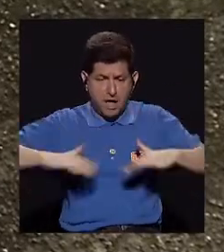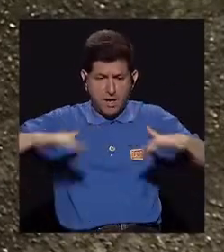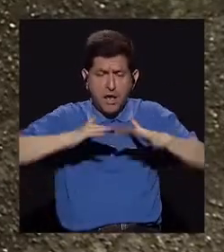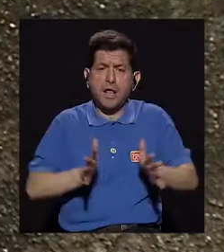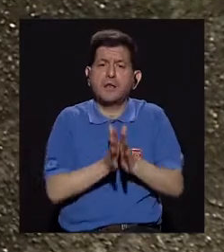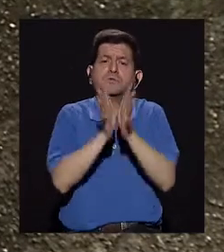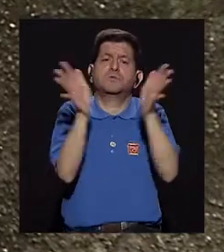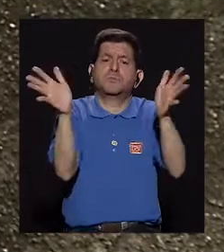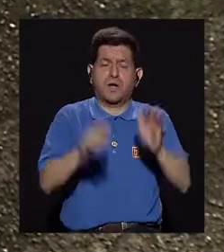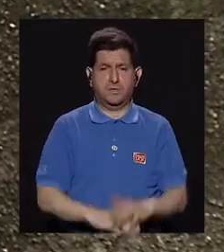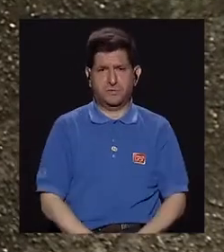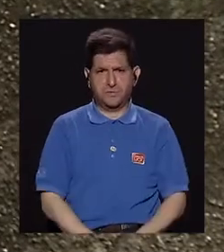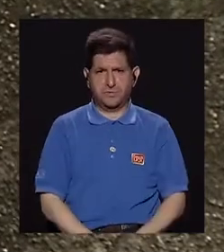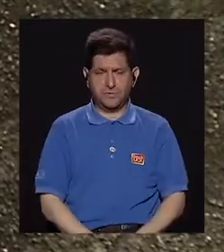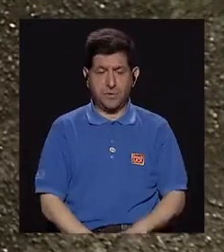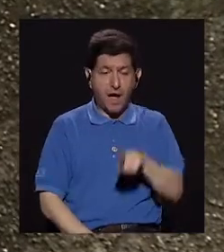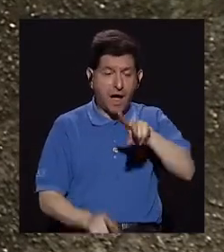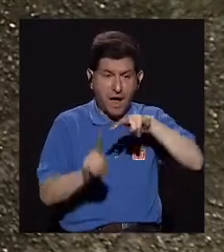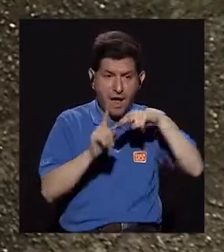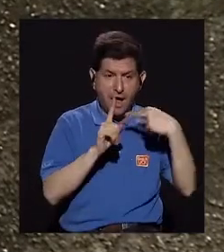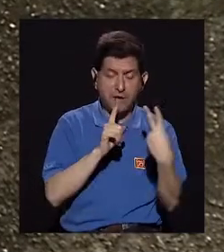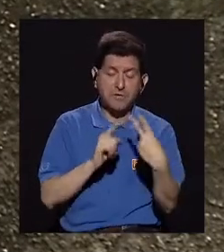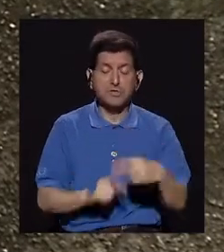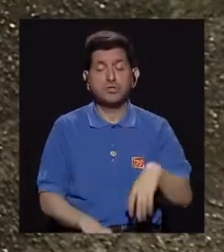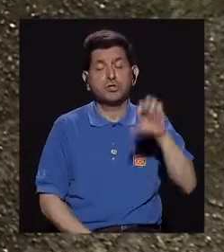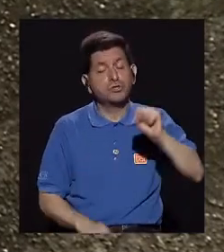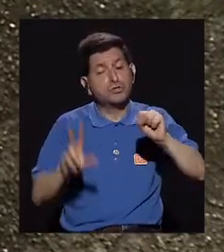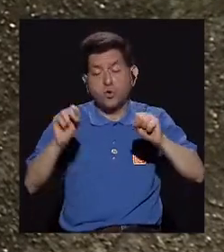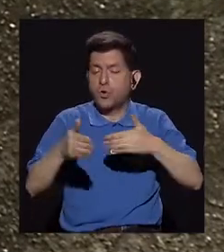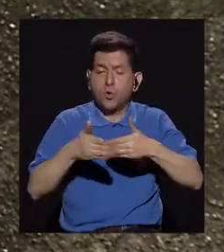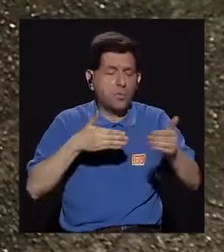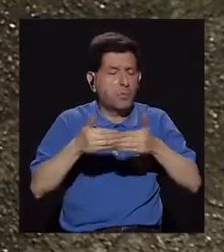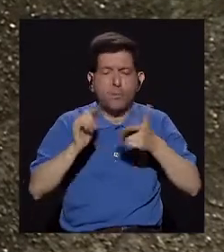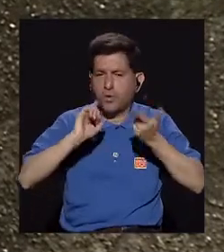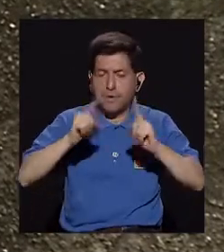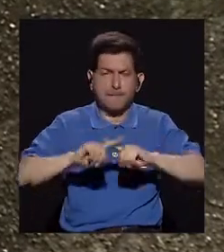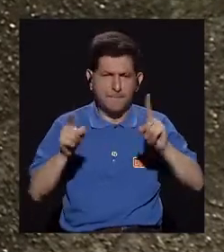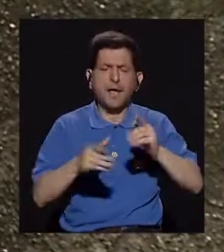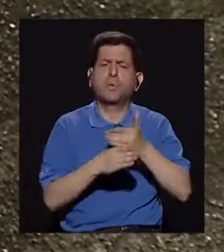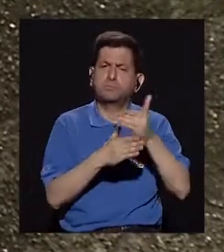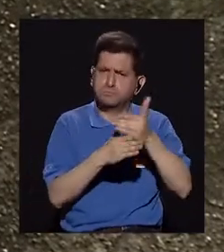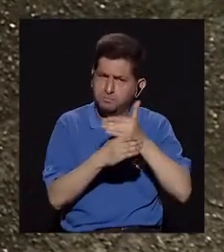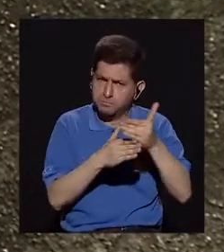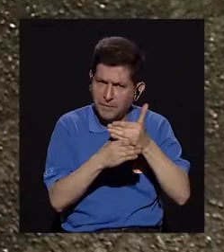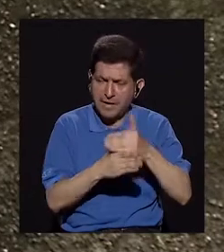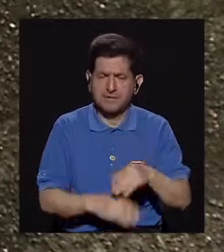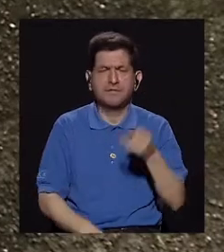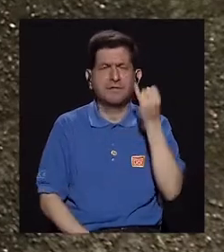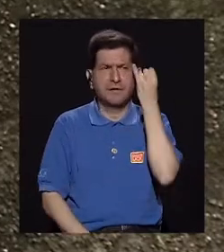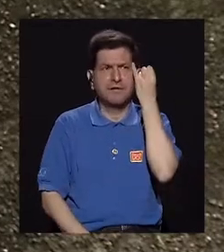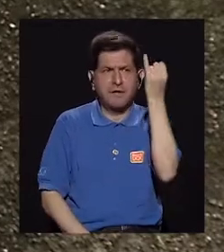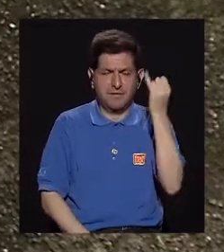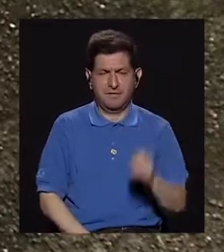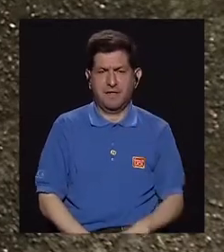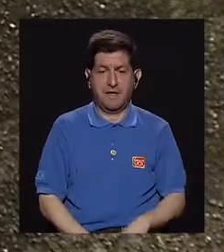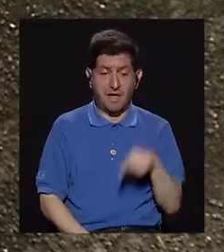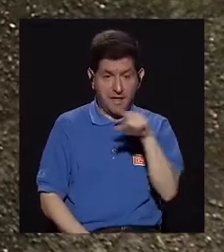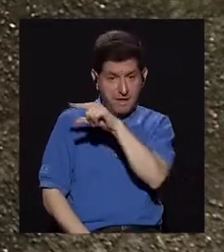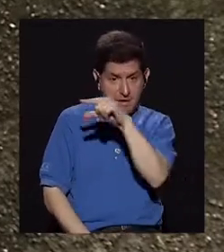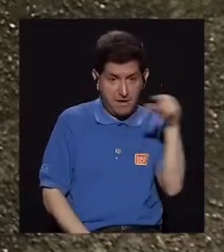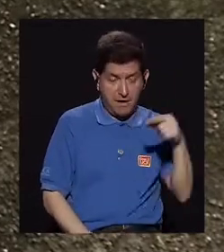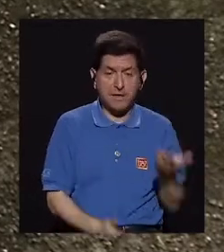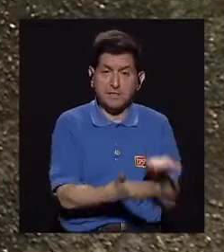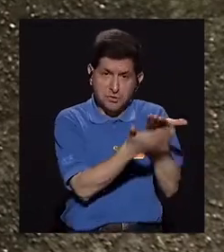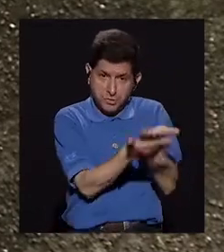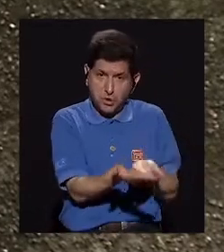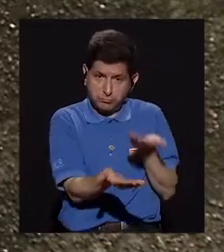el espacio público, ¿verdad? Ya sea con esta visión o no, con diferentes visiones, pero la idea es compartir un poquito de eso. Y durante la